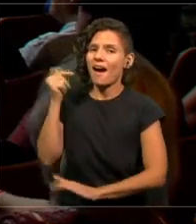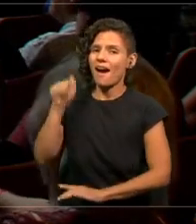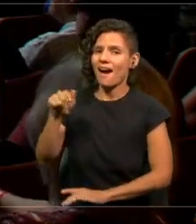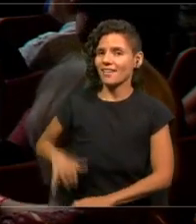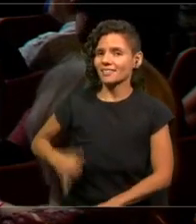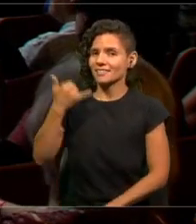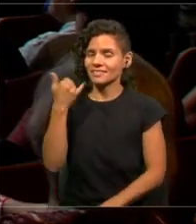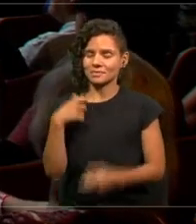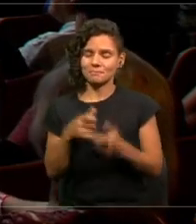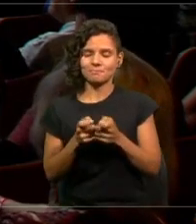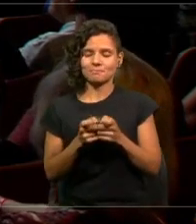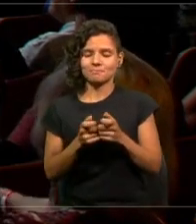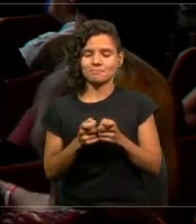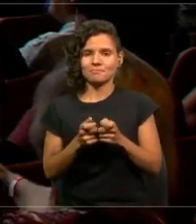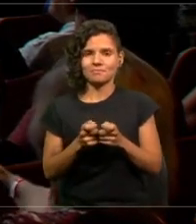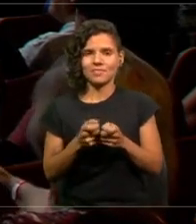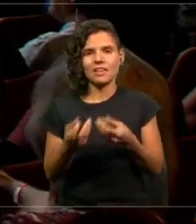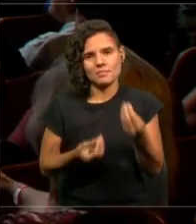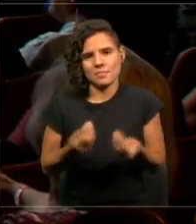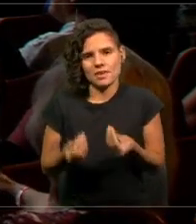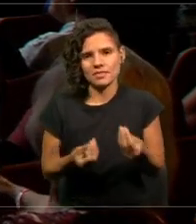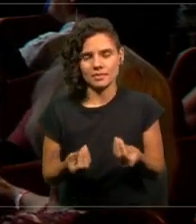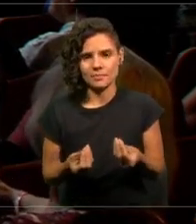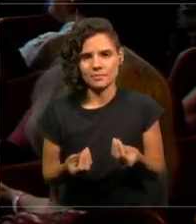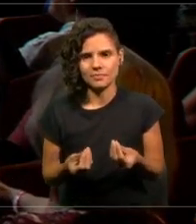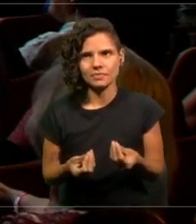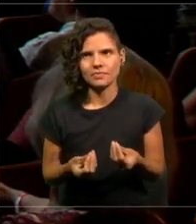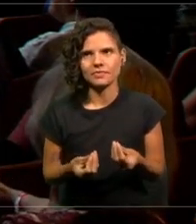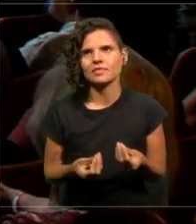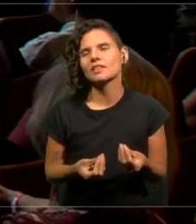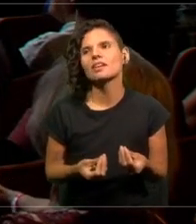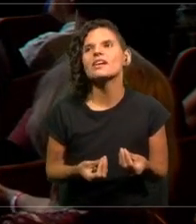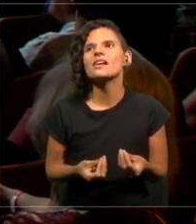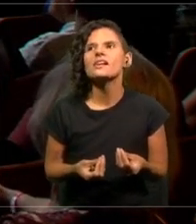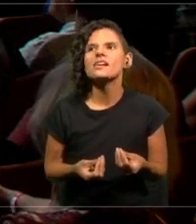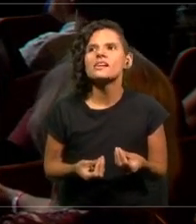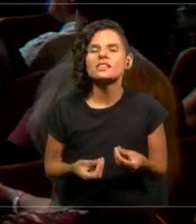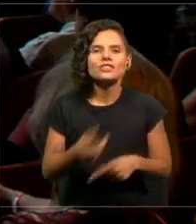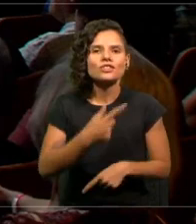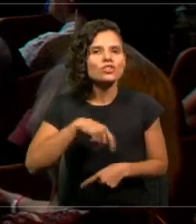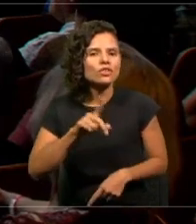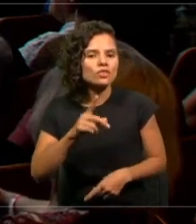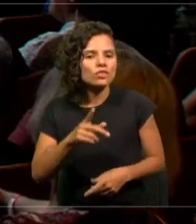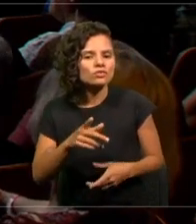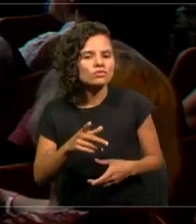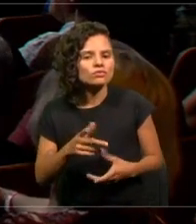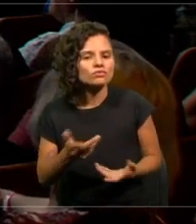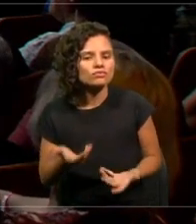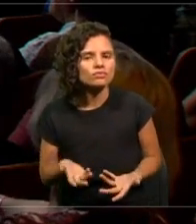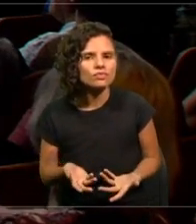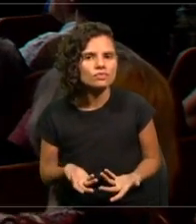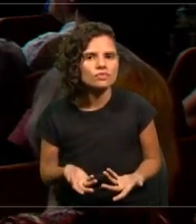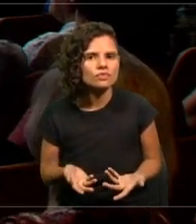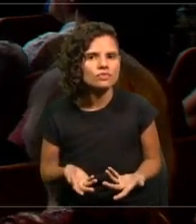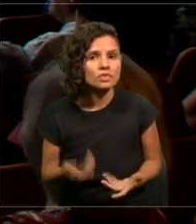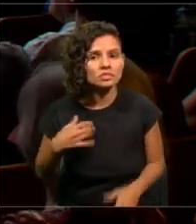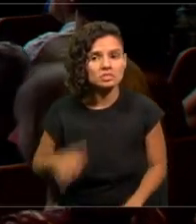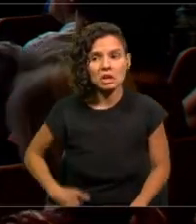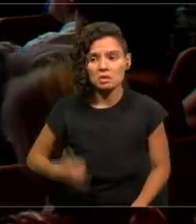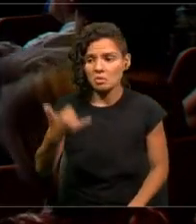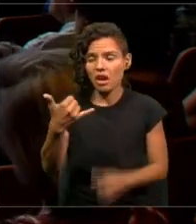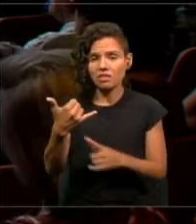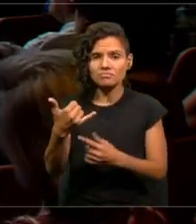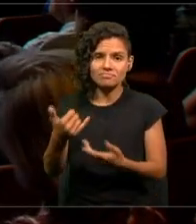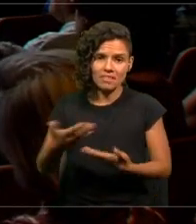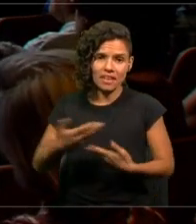qué ocurre con eso el tema de la de lo que nosotros tenemos es que nos hace la vida más fácil si